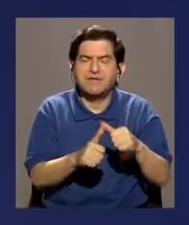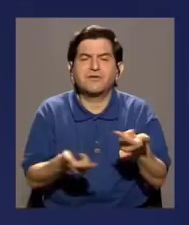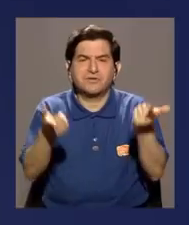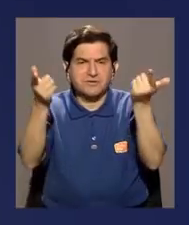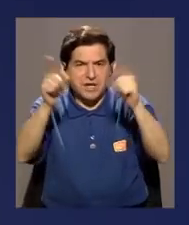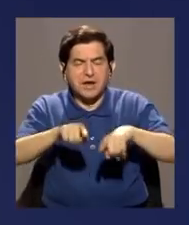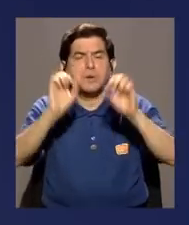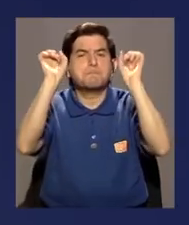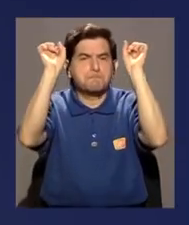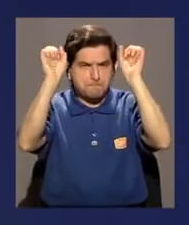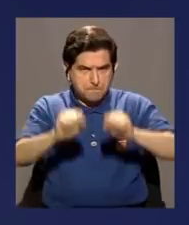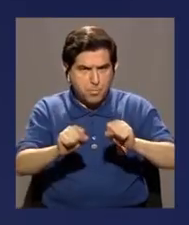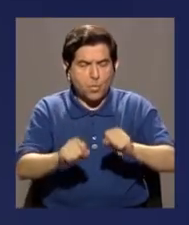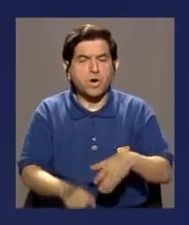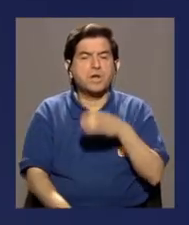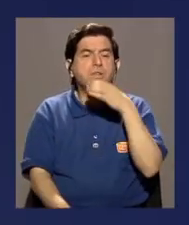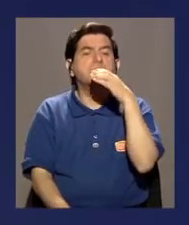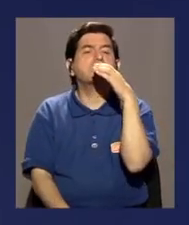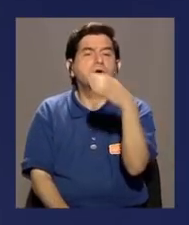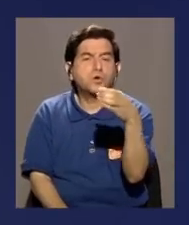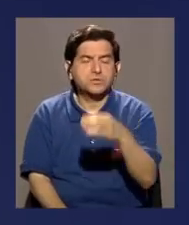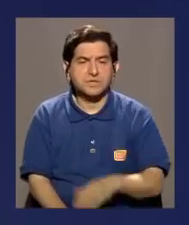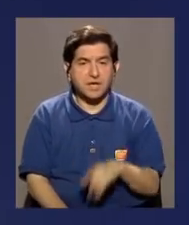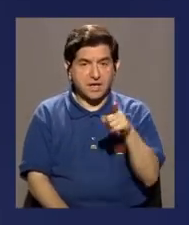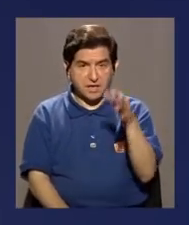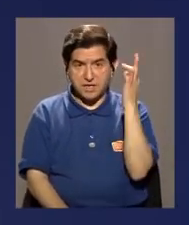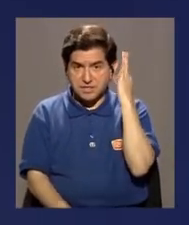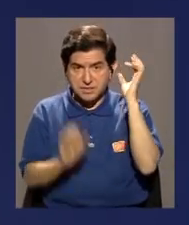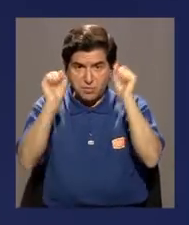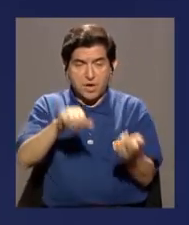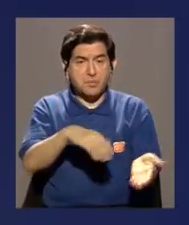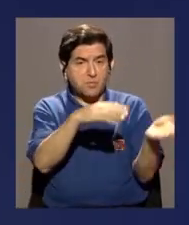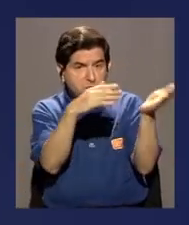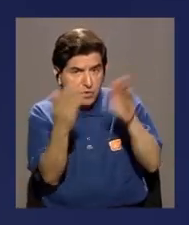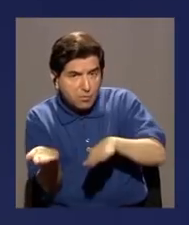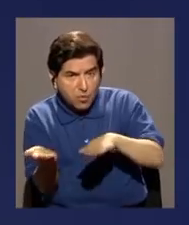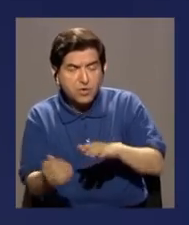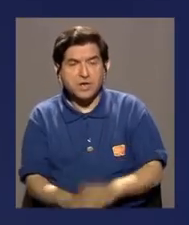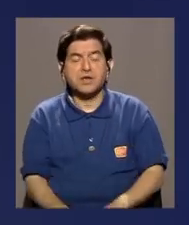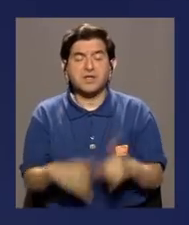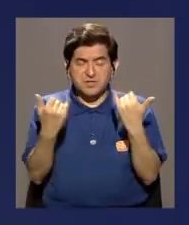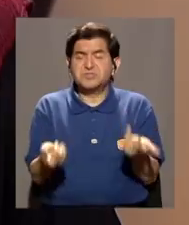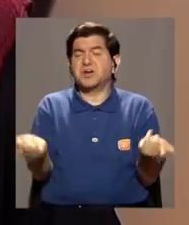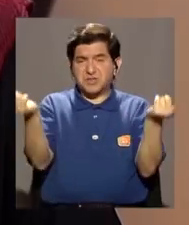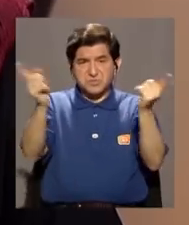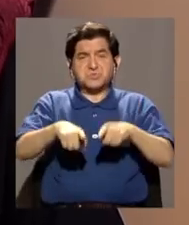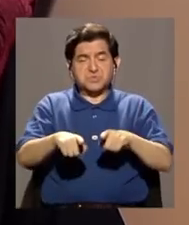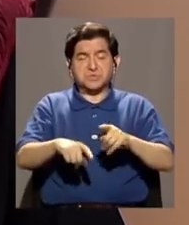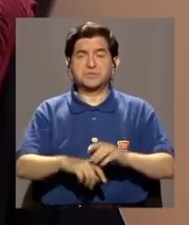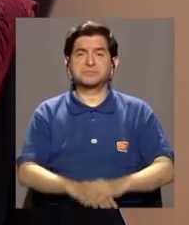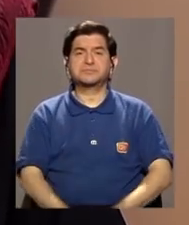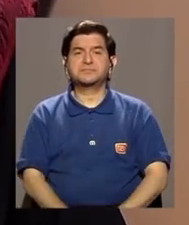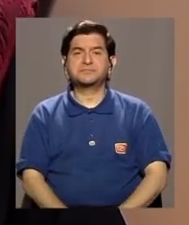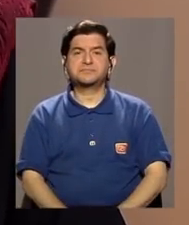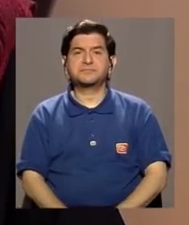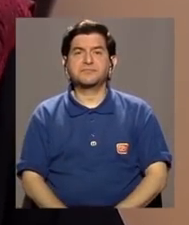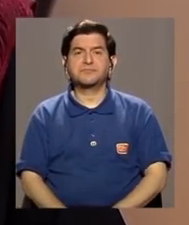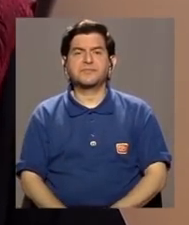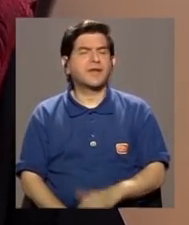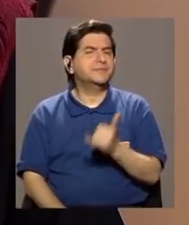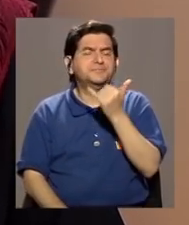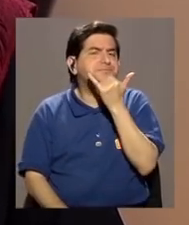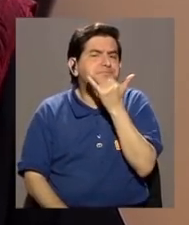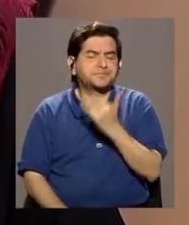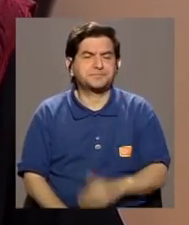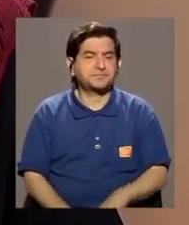él podría dar la sugerencia esa mujer podría fallecer si ha pasado eso ha pasado lo que